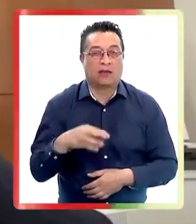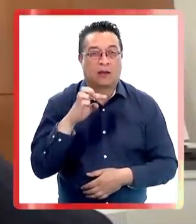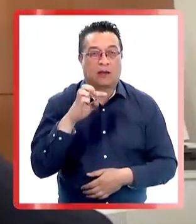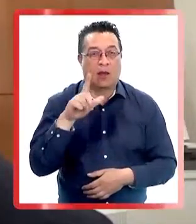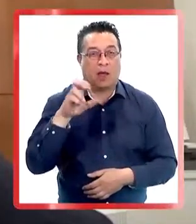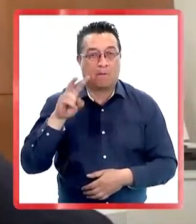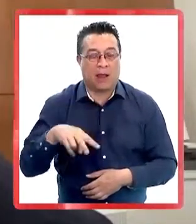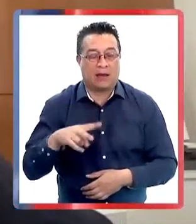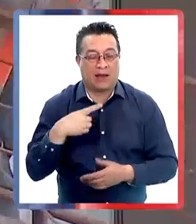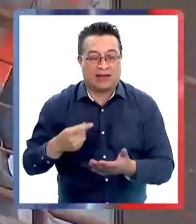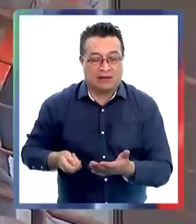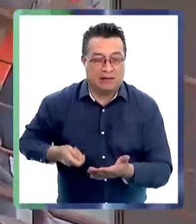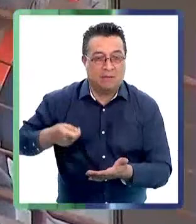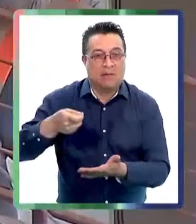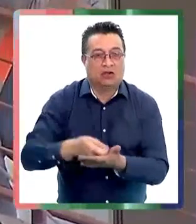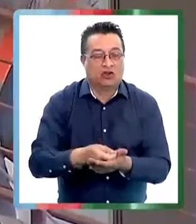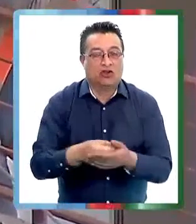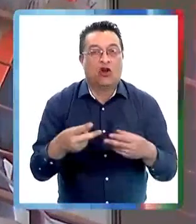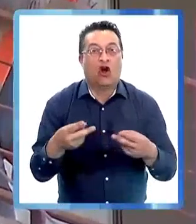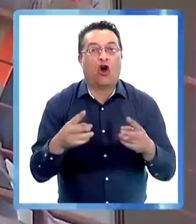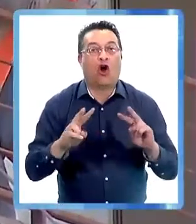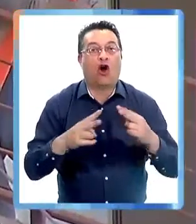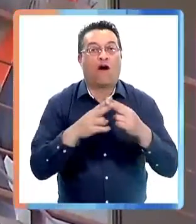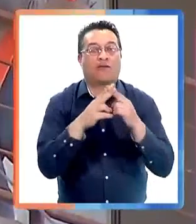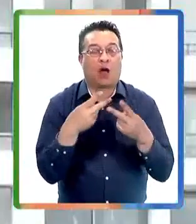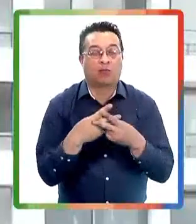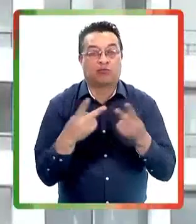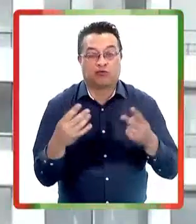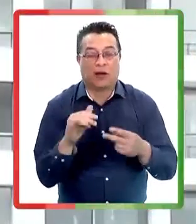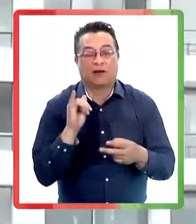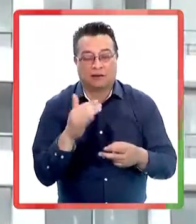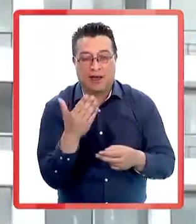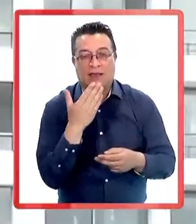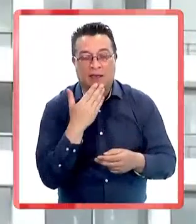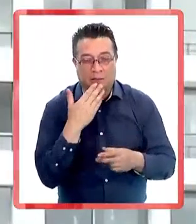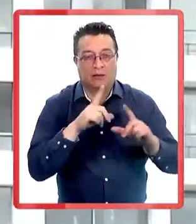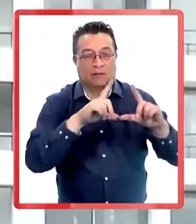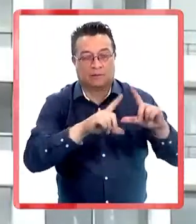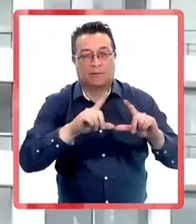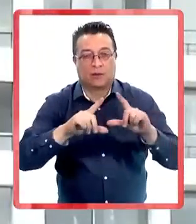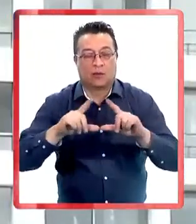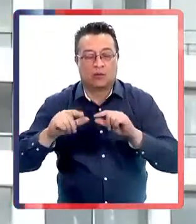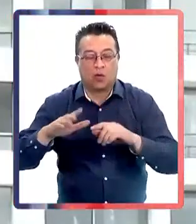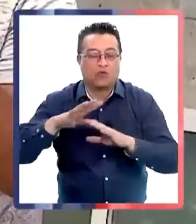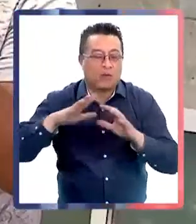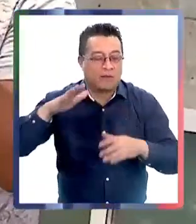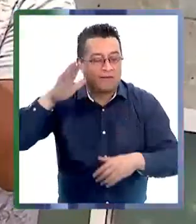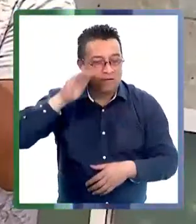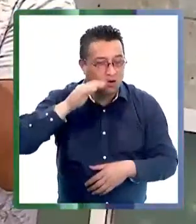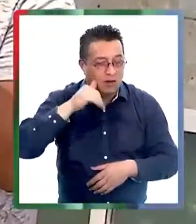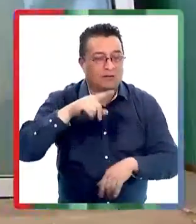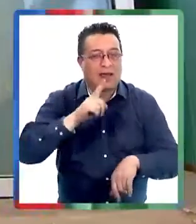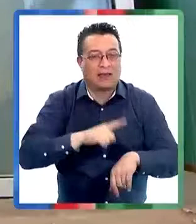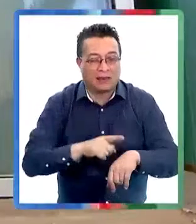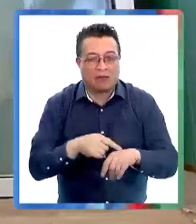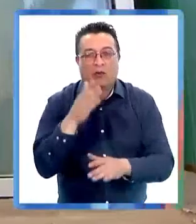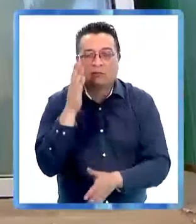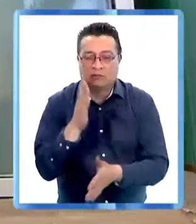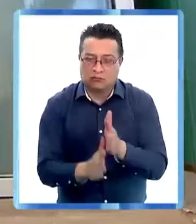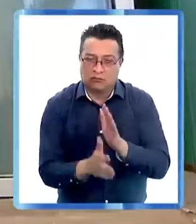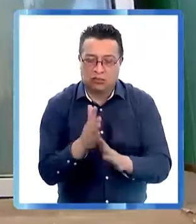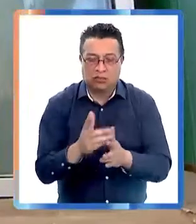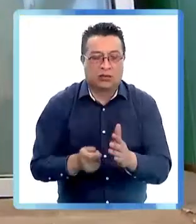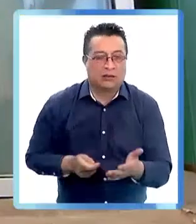plan de inversión tanto en obras públicas como también disminuciones de burocracia y de tiempo para